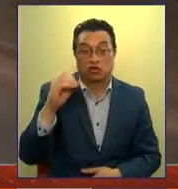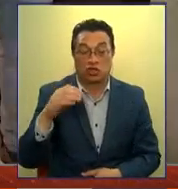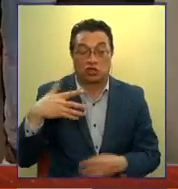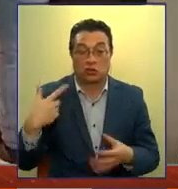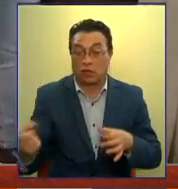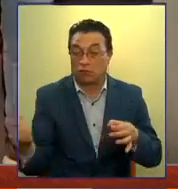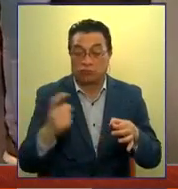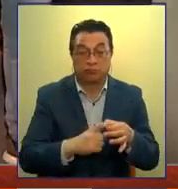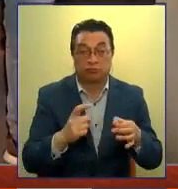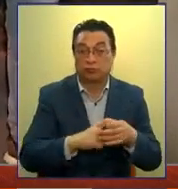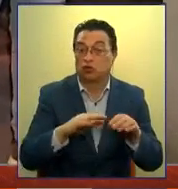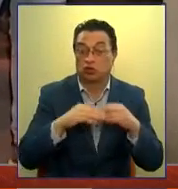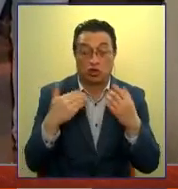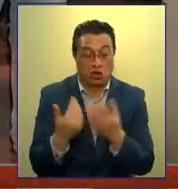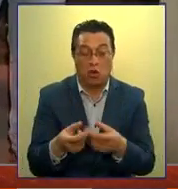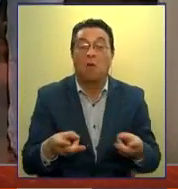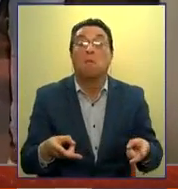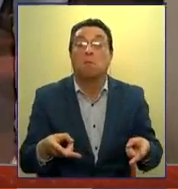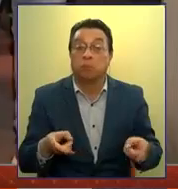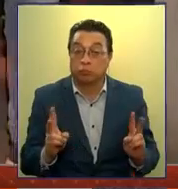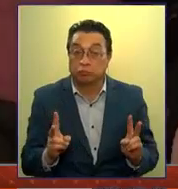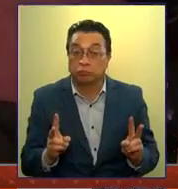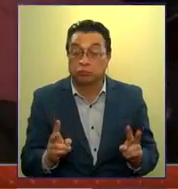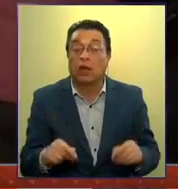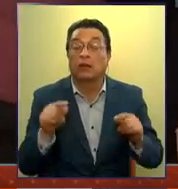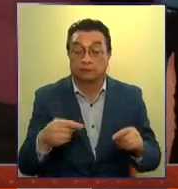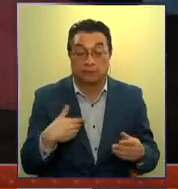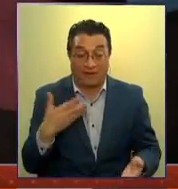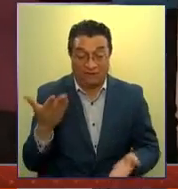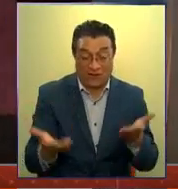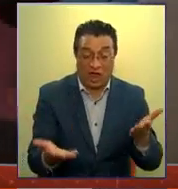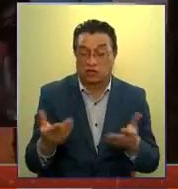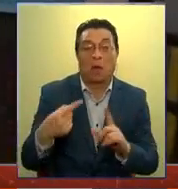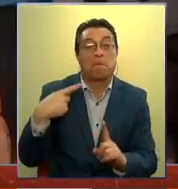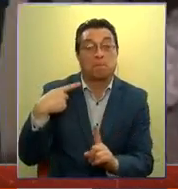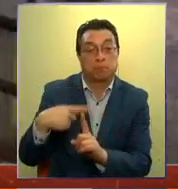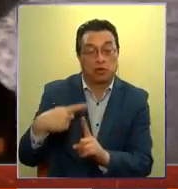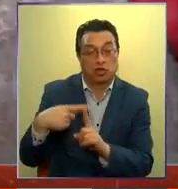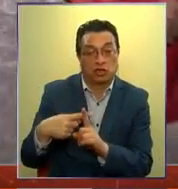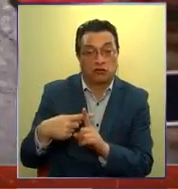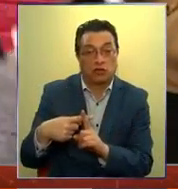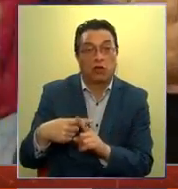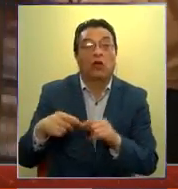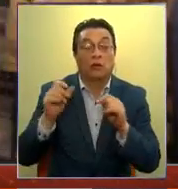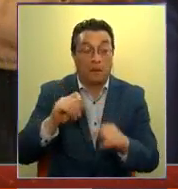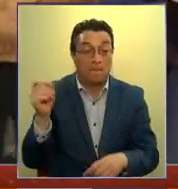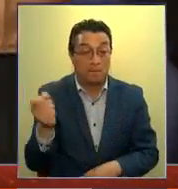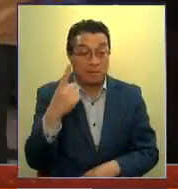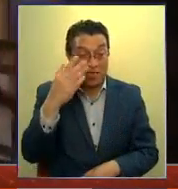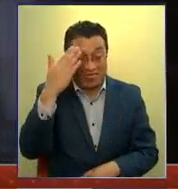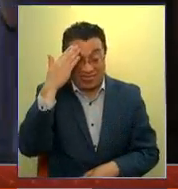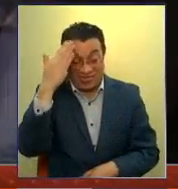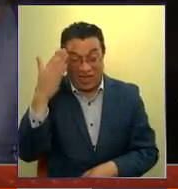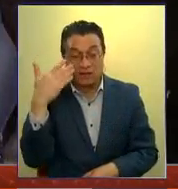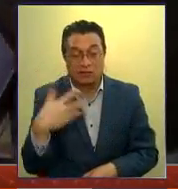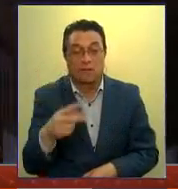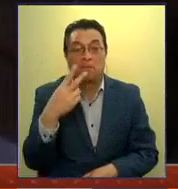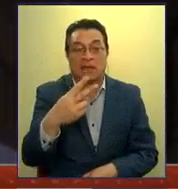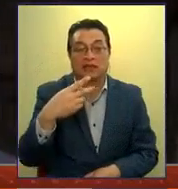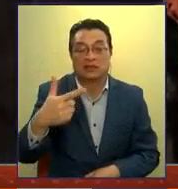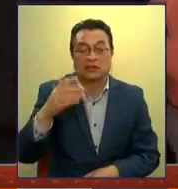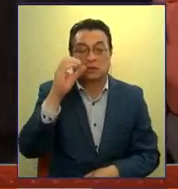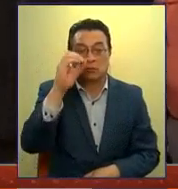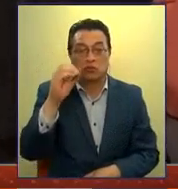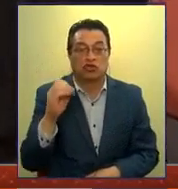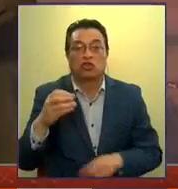afiliados al sistema previsional. En ese sentido, nuestro balance es satisfactorio, puesto que en el primer día ya el 27%